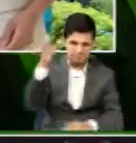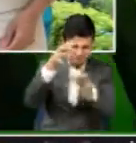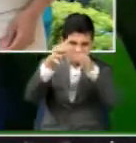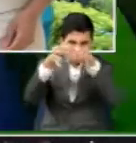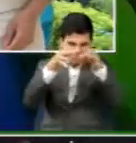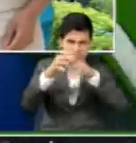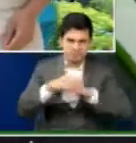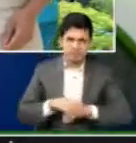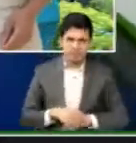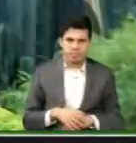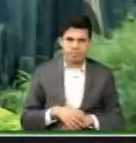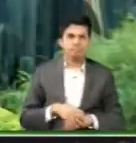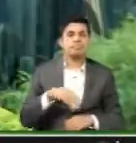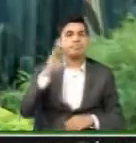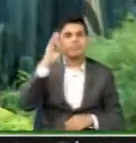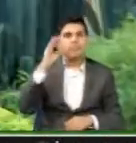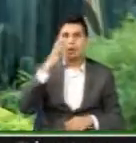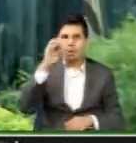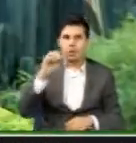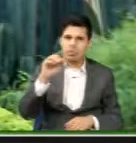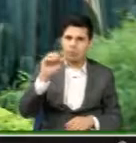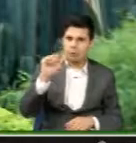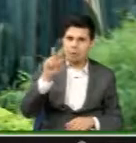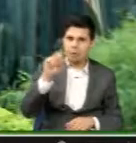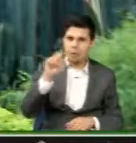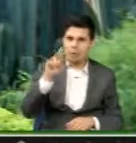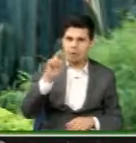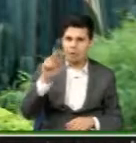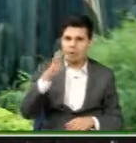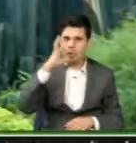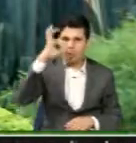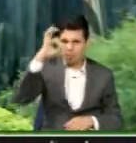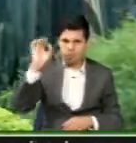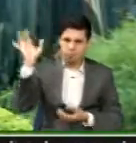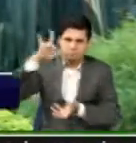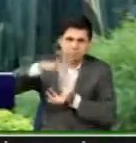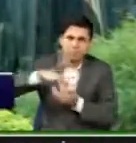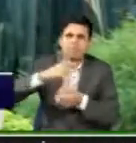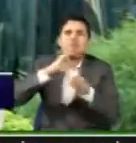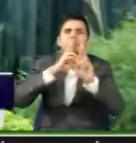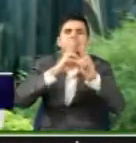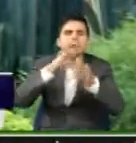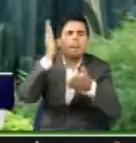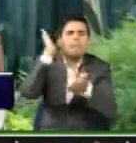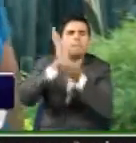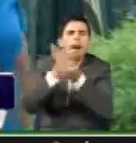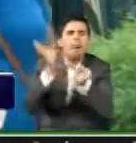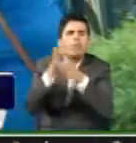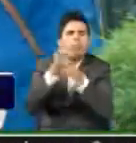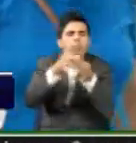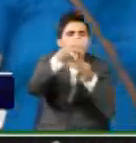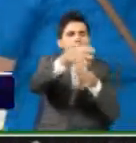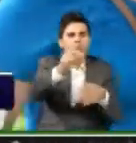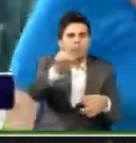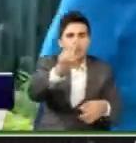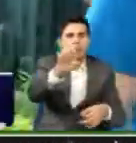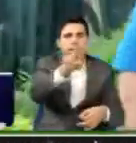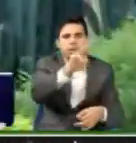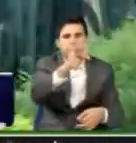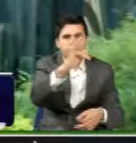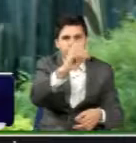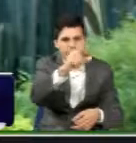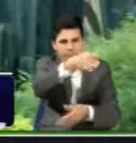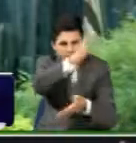Hola, muy buenas tardes. Y los familiares de Ever Álvarez no quisieron pronunciarse aquí en la clínica Chicamocha frente al accidente ocurrido en el municipio del Cerrito, ya que